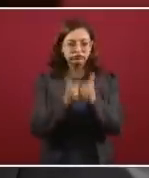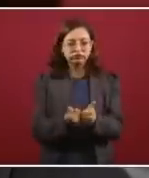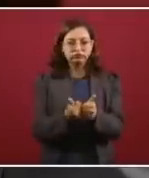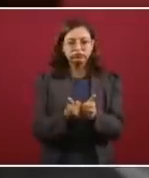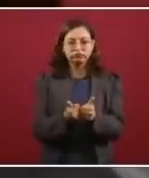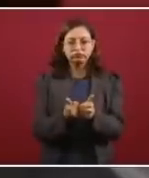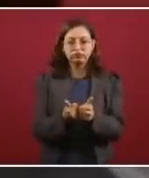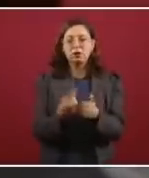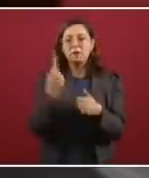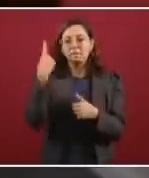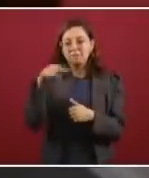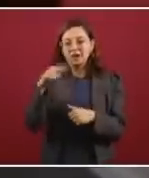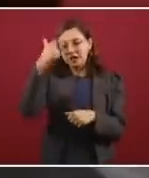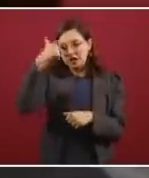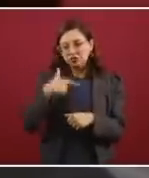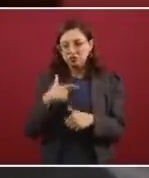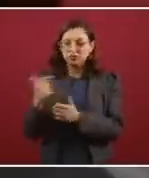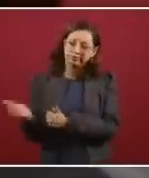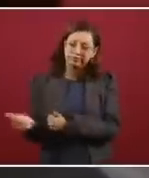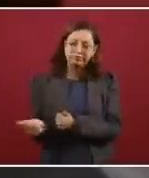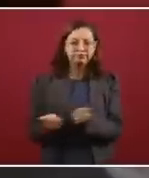para moverlos de noche.